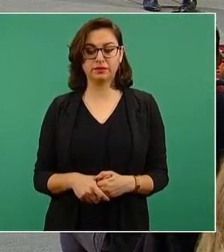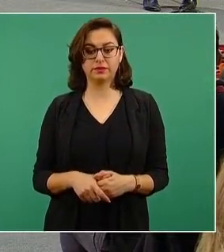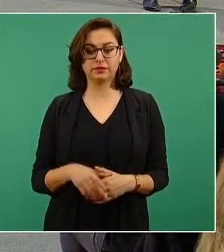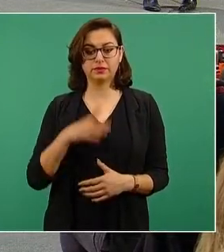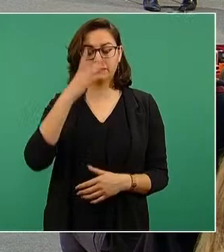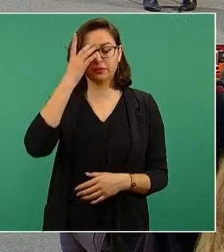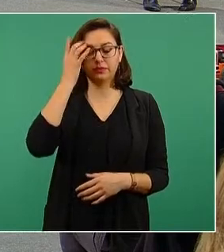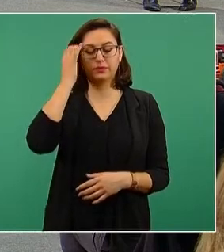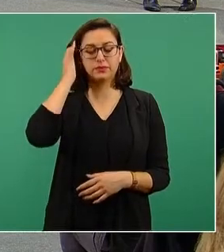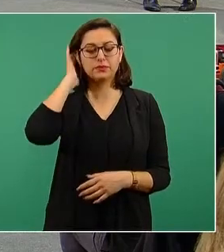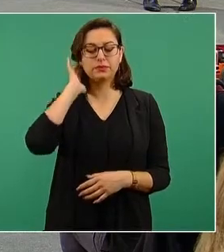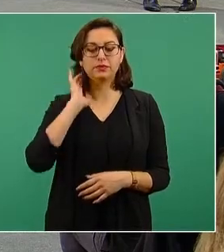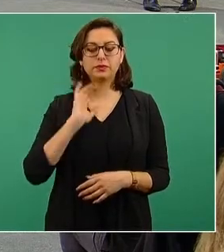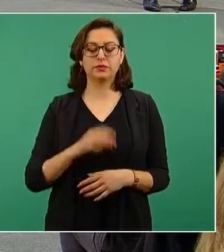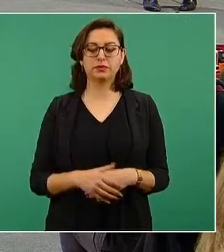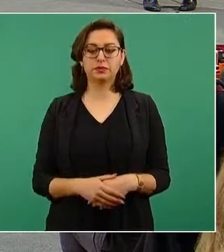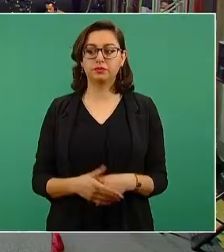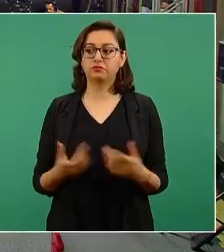a